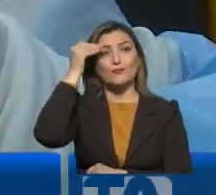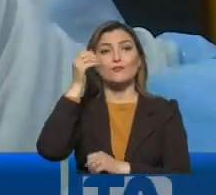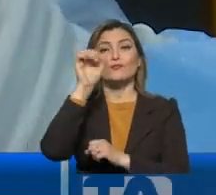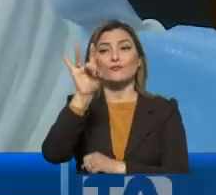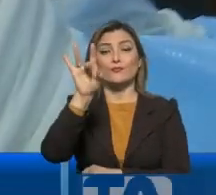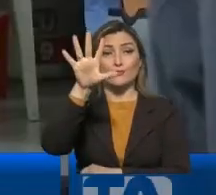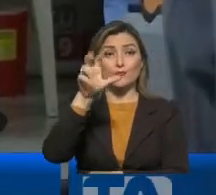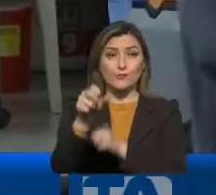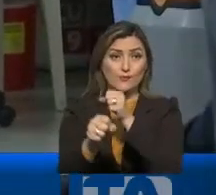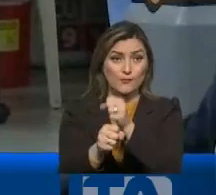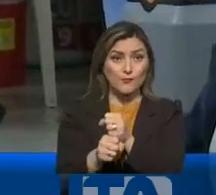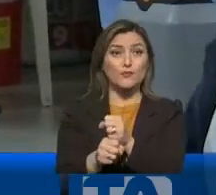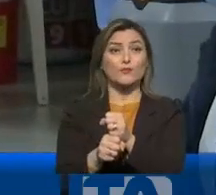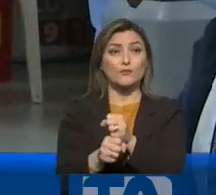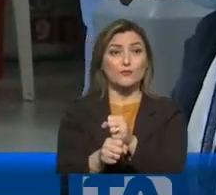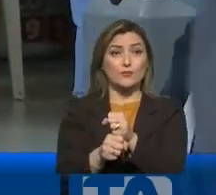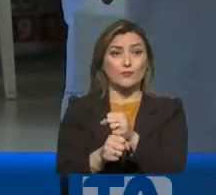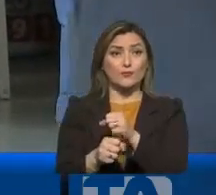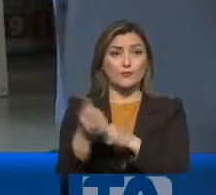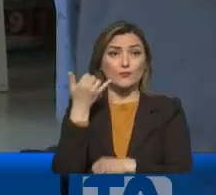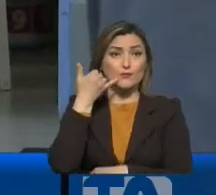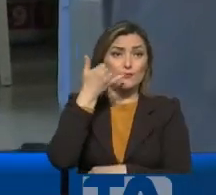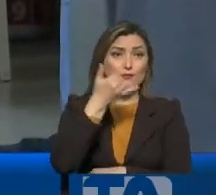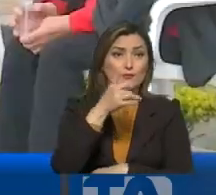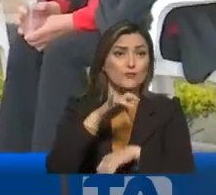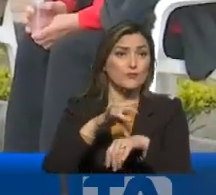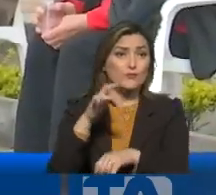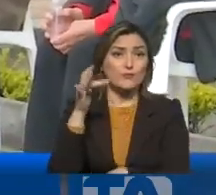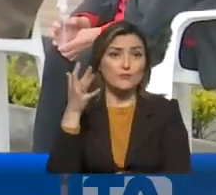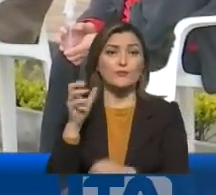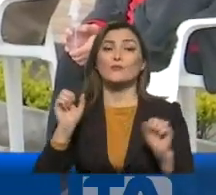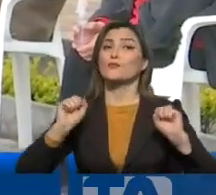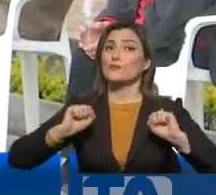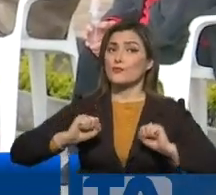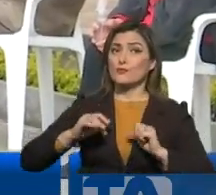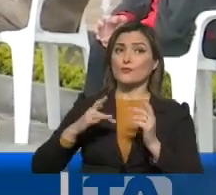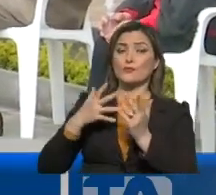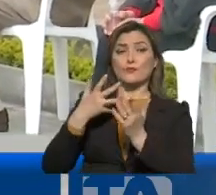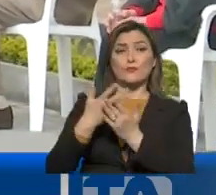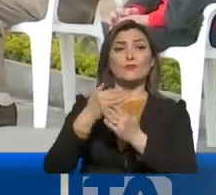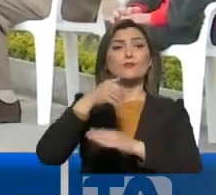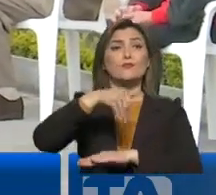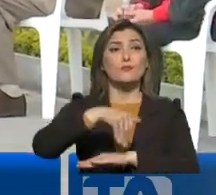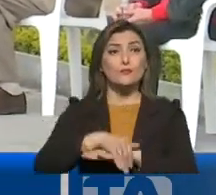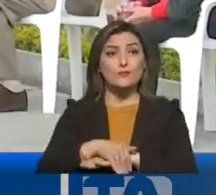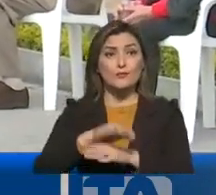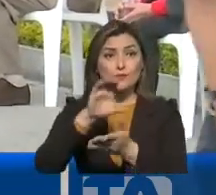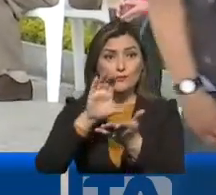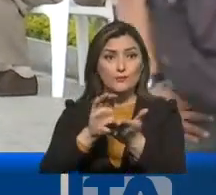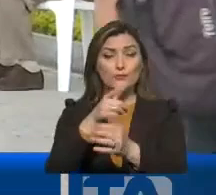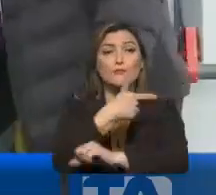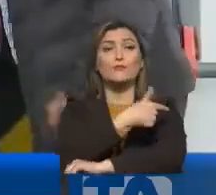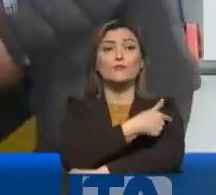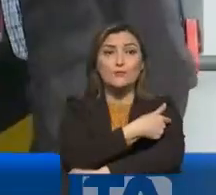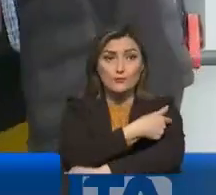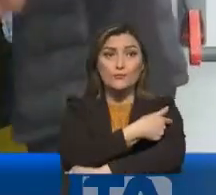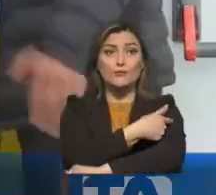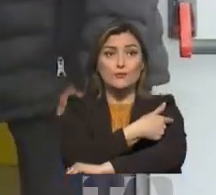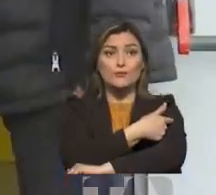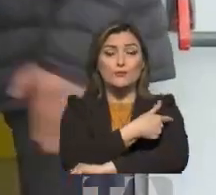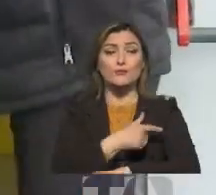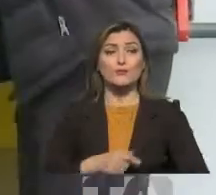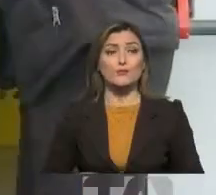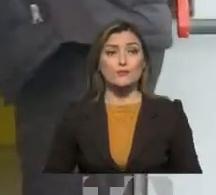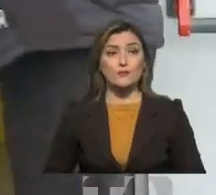85 años que no hayan recibido todavía una cita podrán acudir durante las tardes a los centros de vacunación para ser